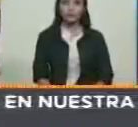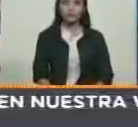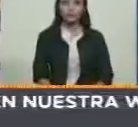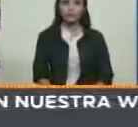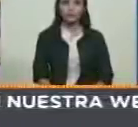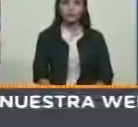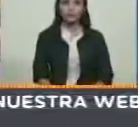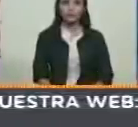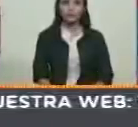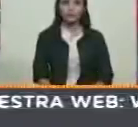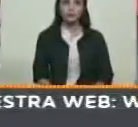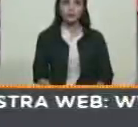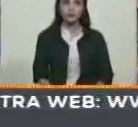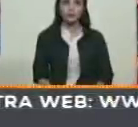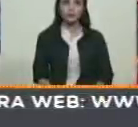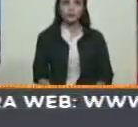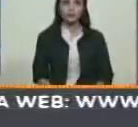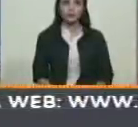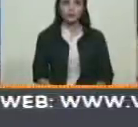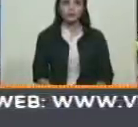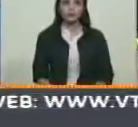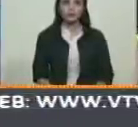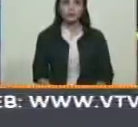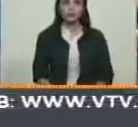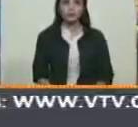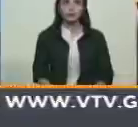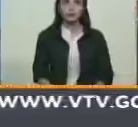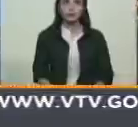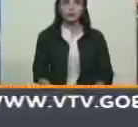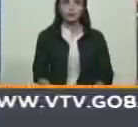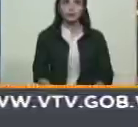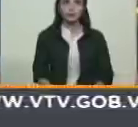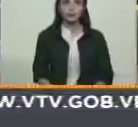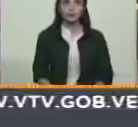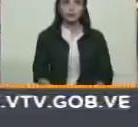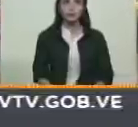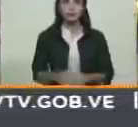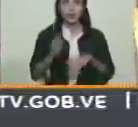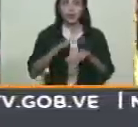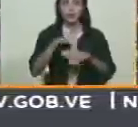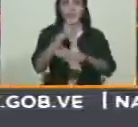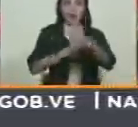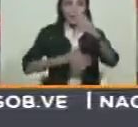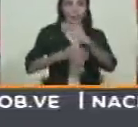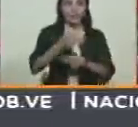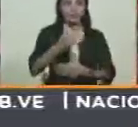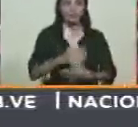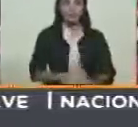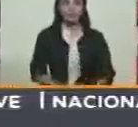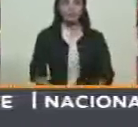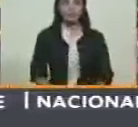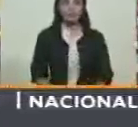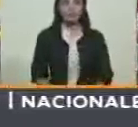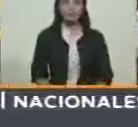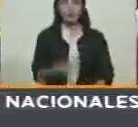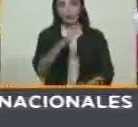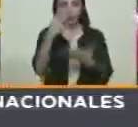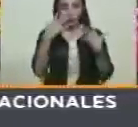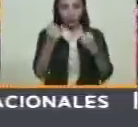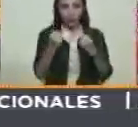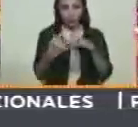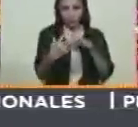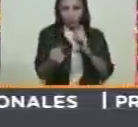y tener mucho cuidado porque pueden ocasionar una lesión ustedes me entienden